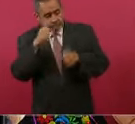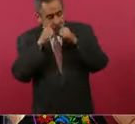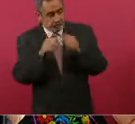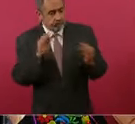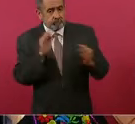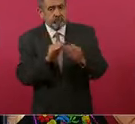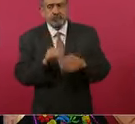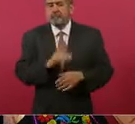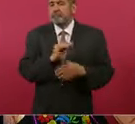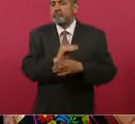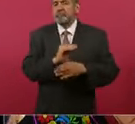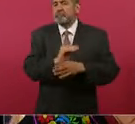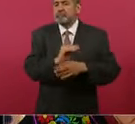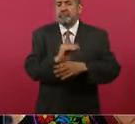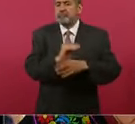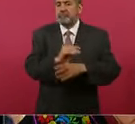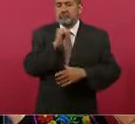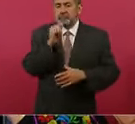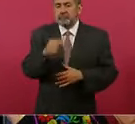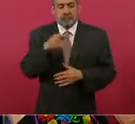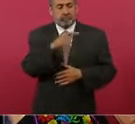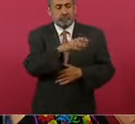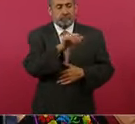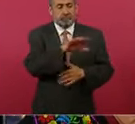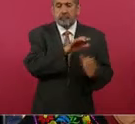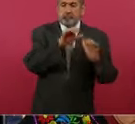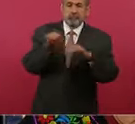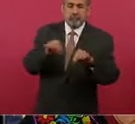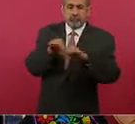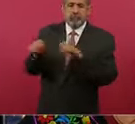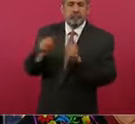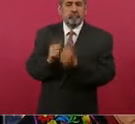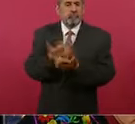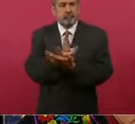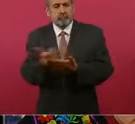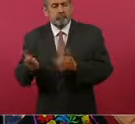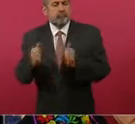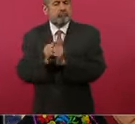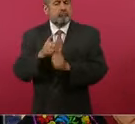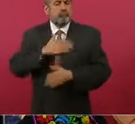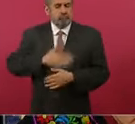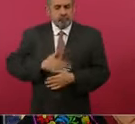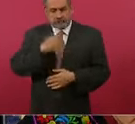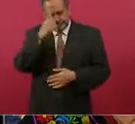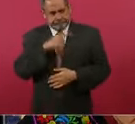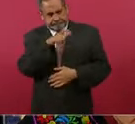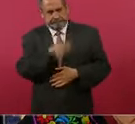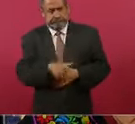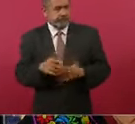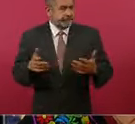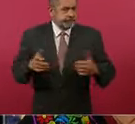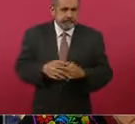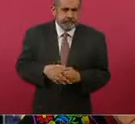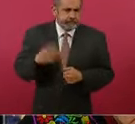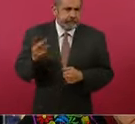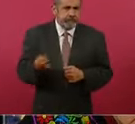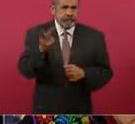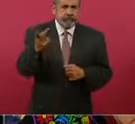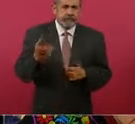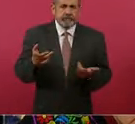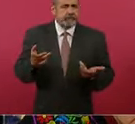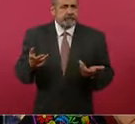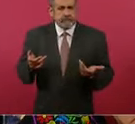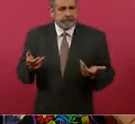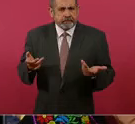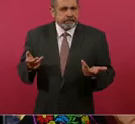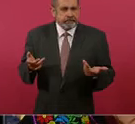recibiera, pues no la recibió para que Claudia trabaje en la SEP con un salario justo a su perfil. La pregunta, presidente, nosotros